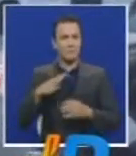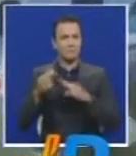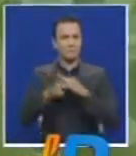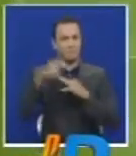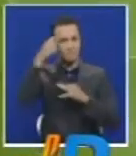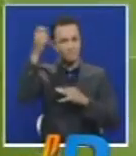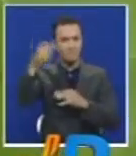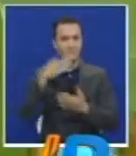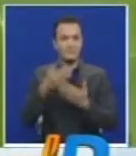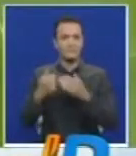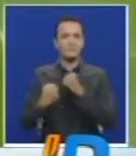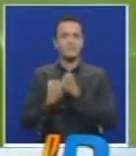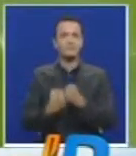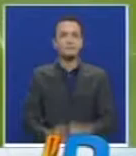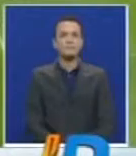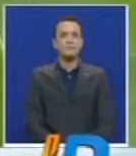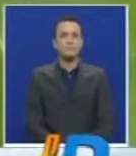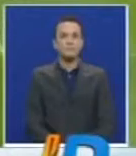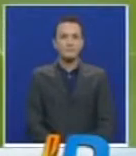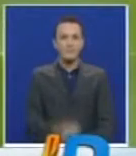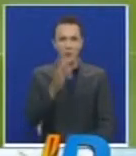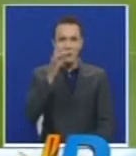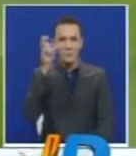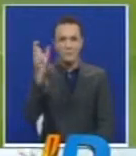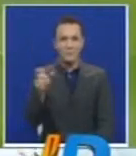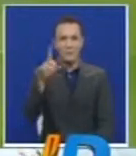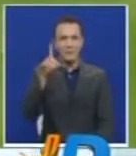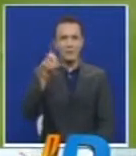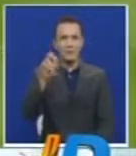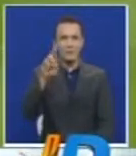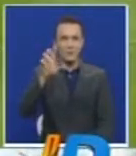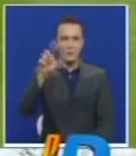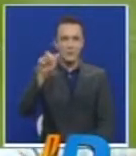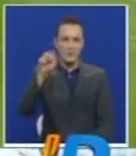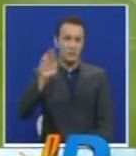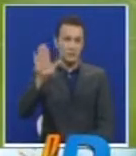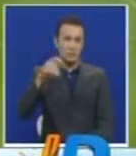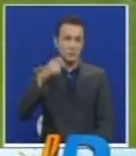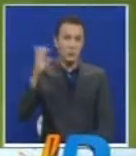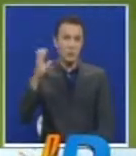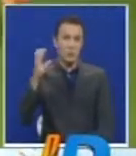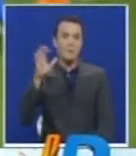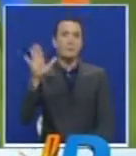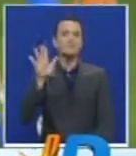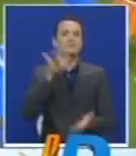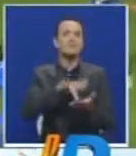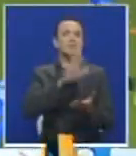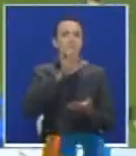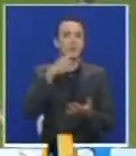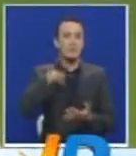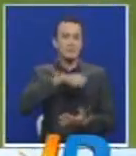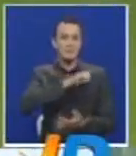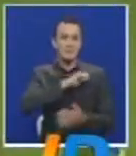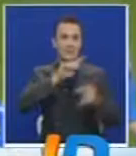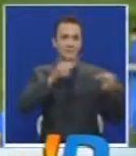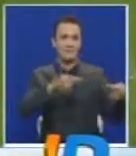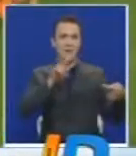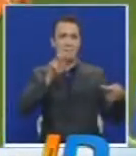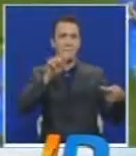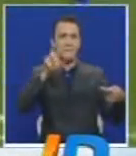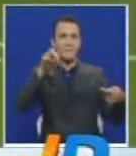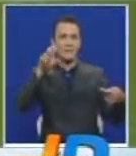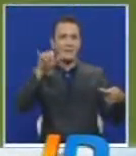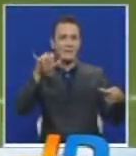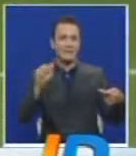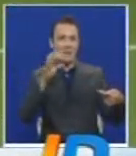Fútbol. El centrocampista colombiano Dorlan Pavón marcó al minuto 41 del juego entre el Valencia y el Getafe en la 12ª fecha